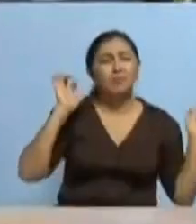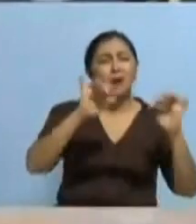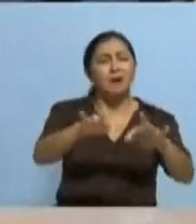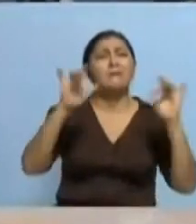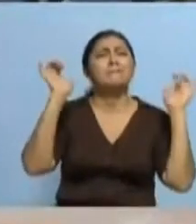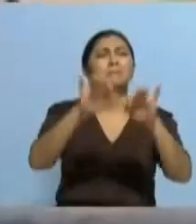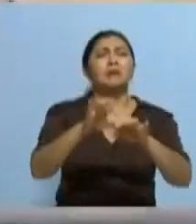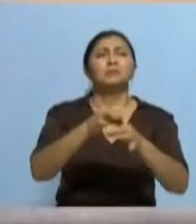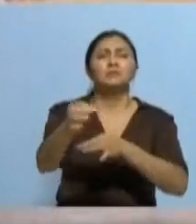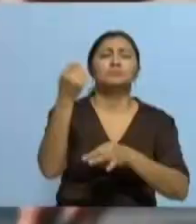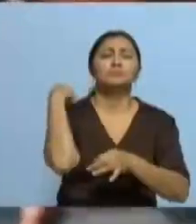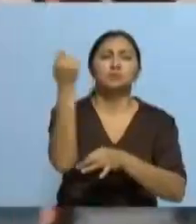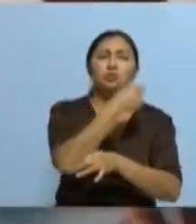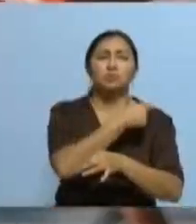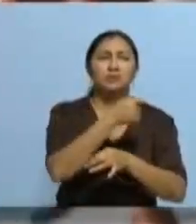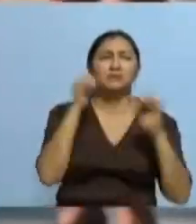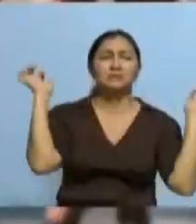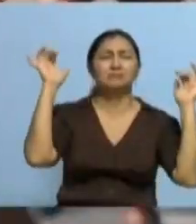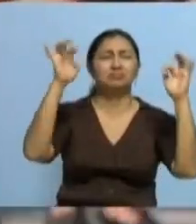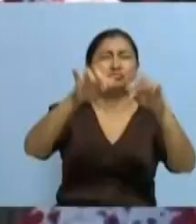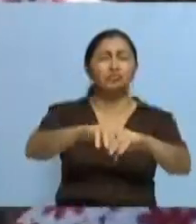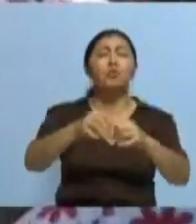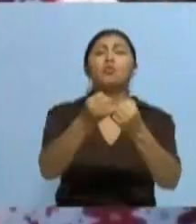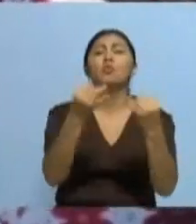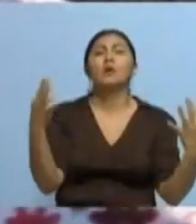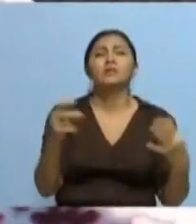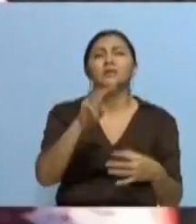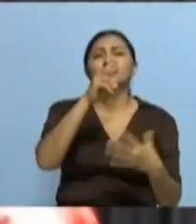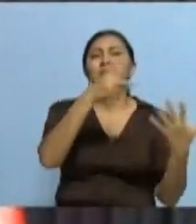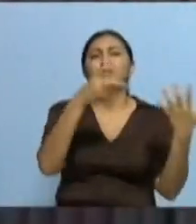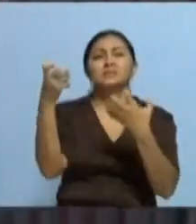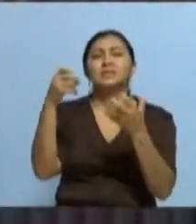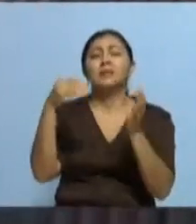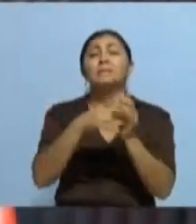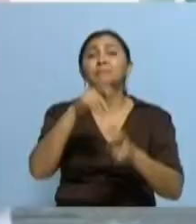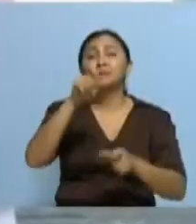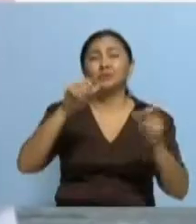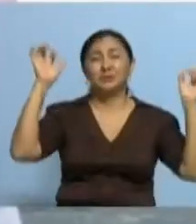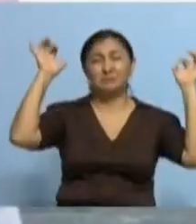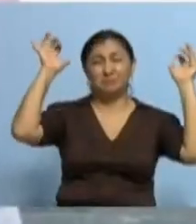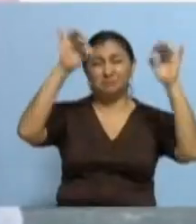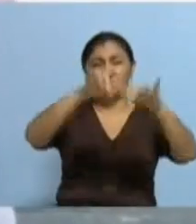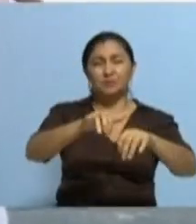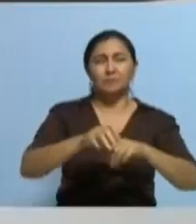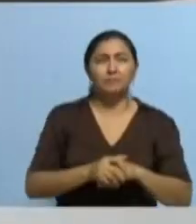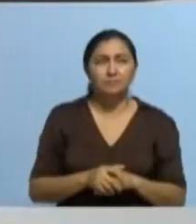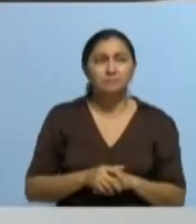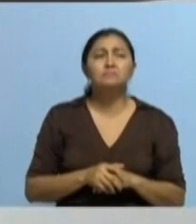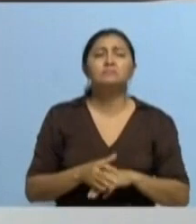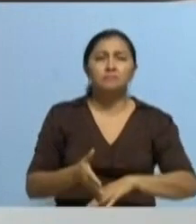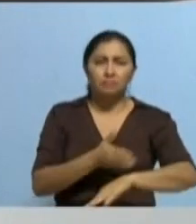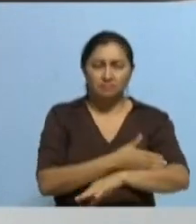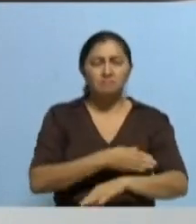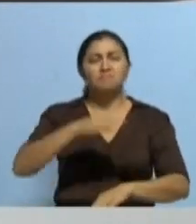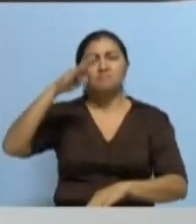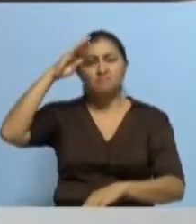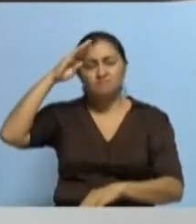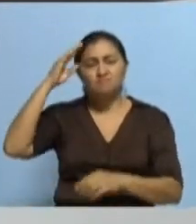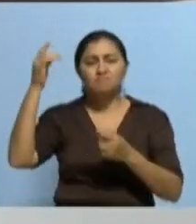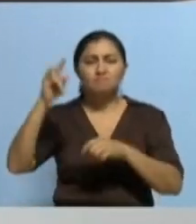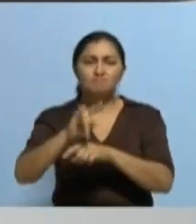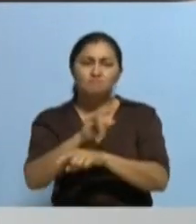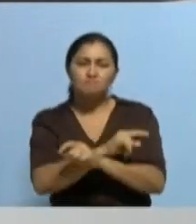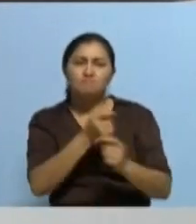Tomás, evento que tendrá un aforo de aproximadamente 700.000 personas. Vamos a tener control operativo con policía de